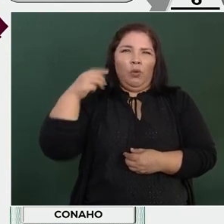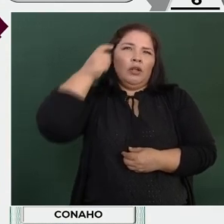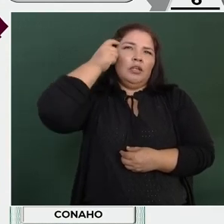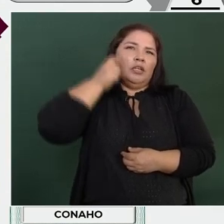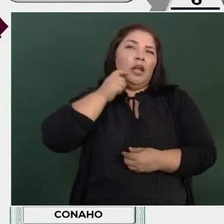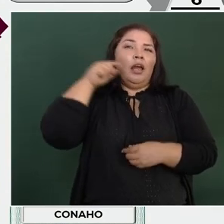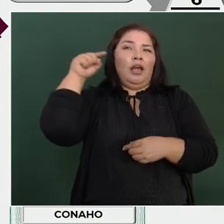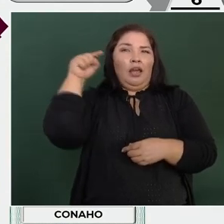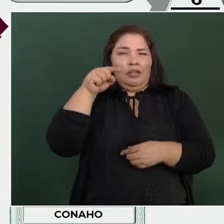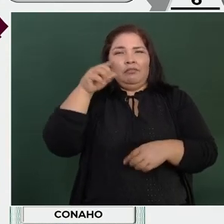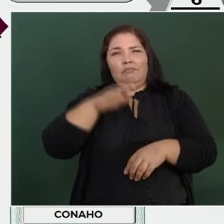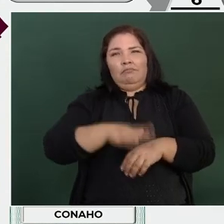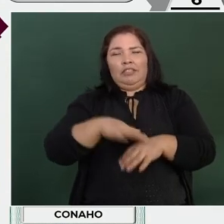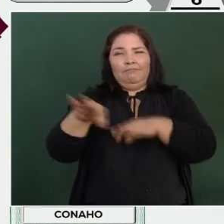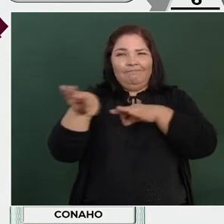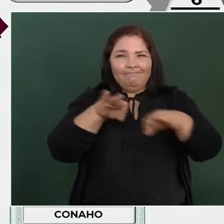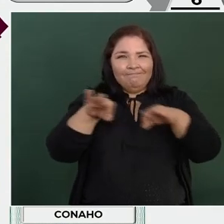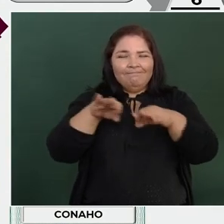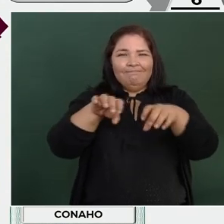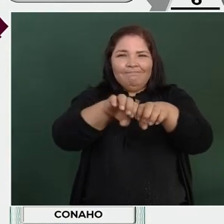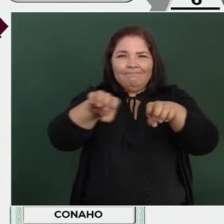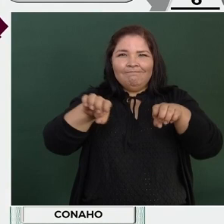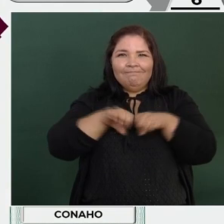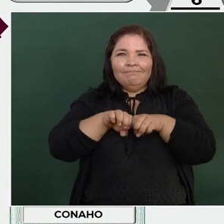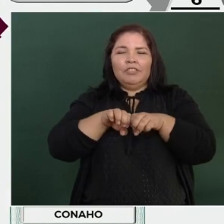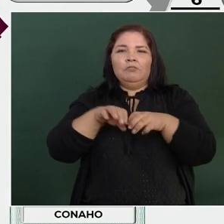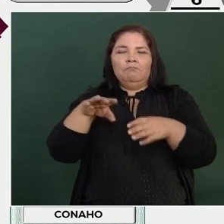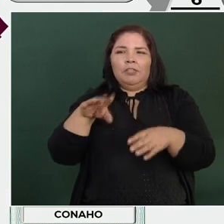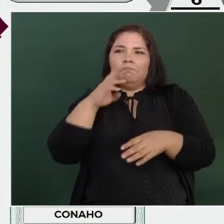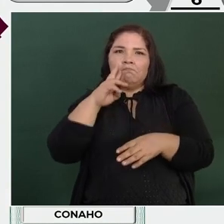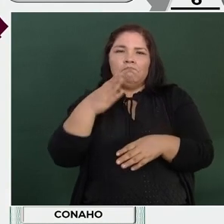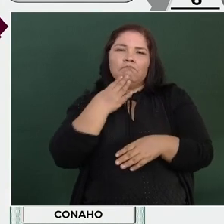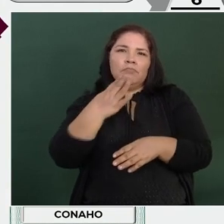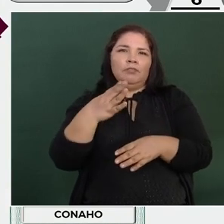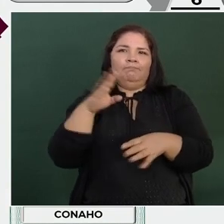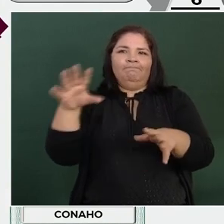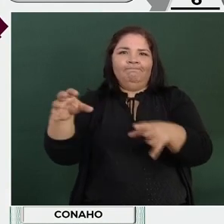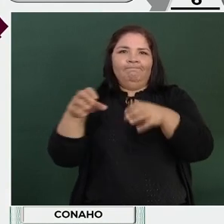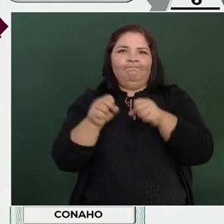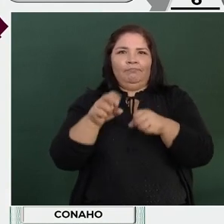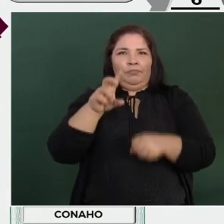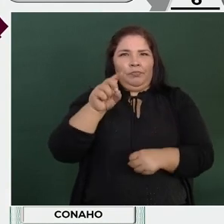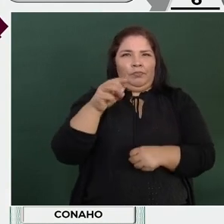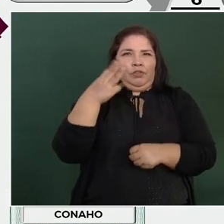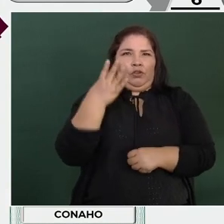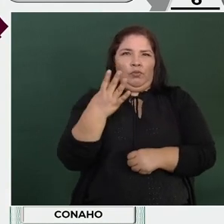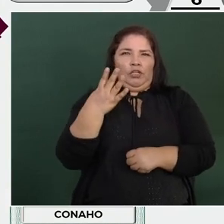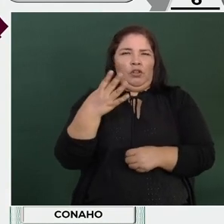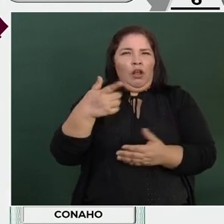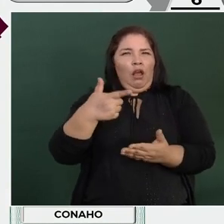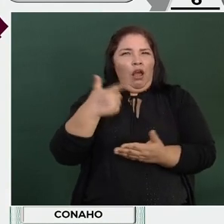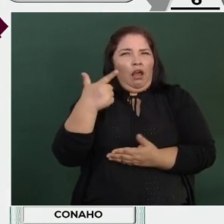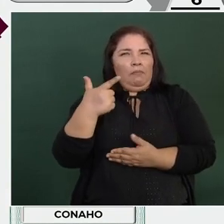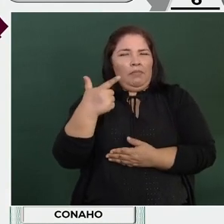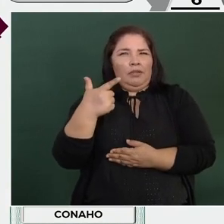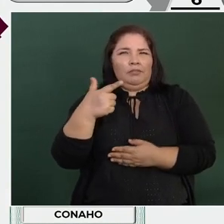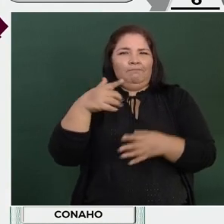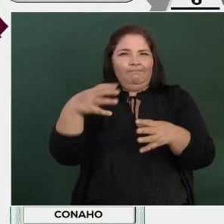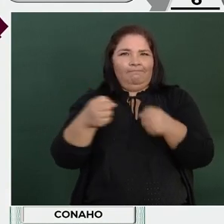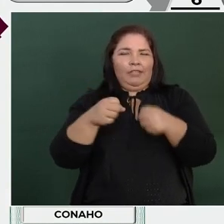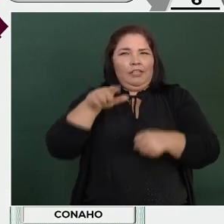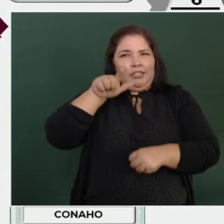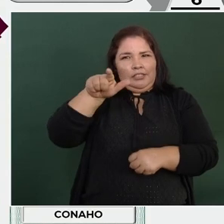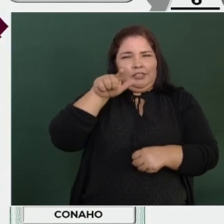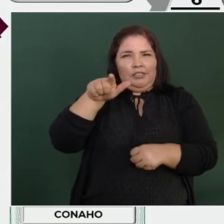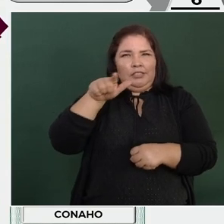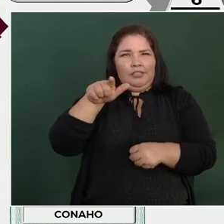es donde están trabajando estos equipos con muy buenos resultados. Detenidos 34, armas de fuego decomisadas